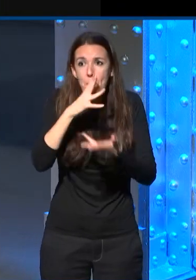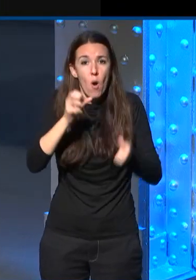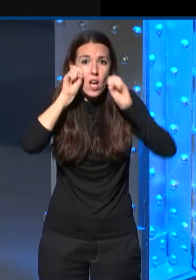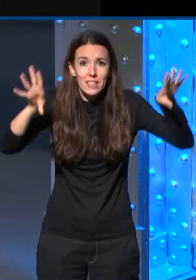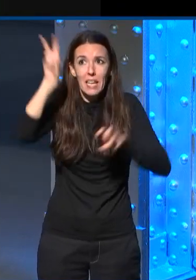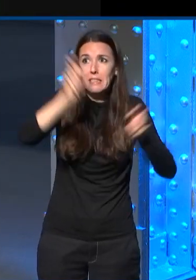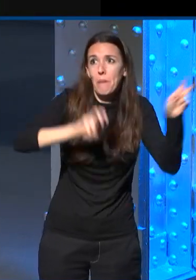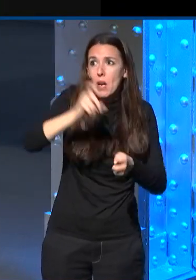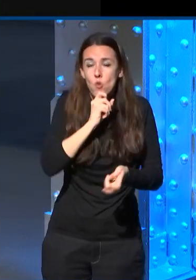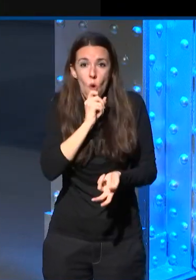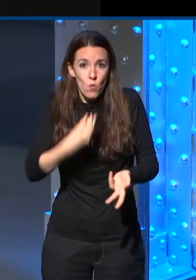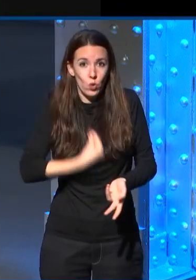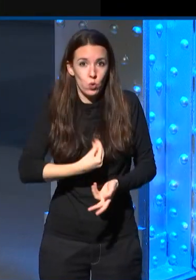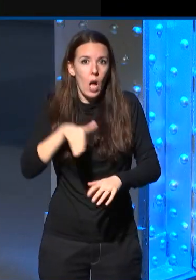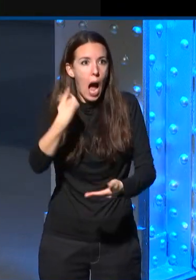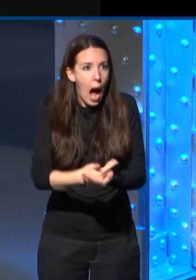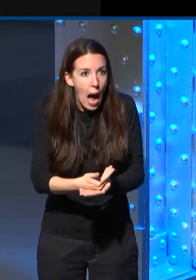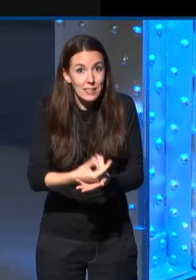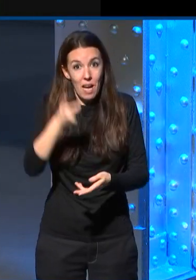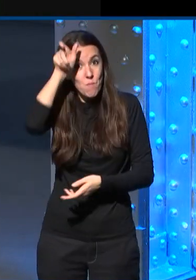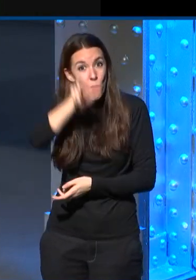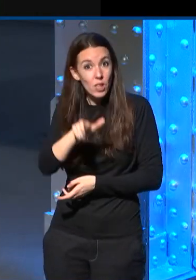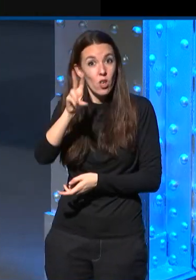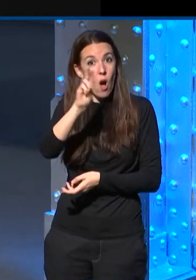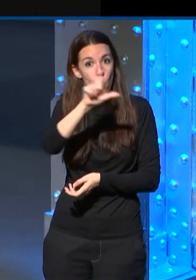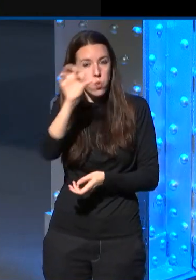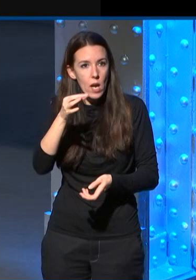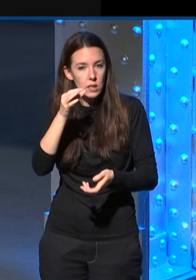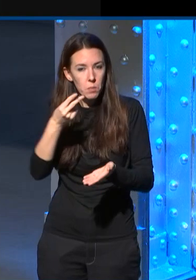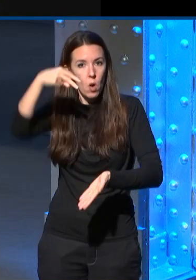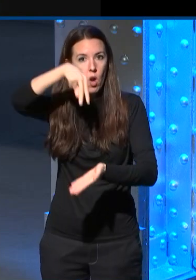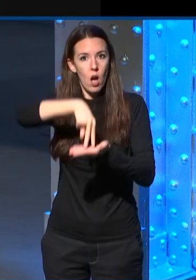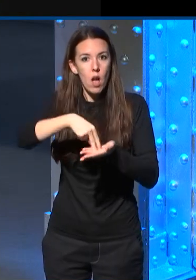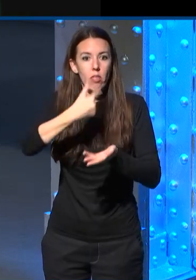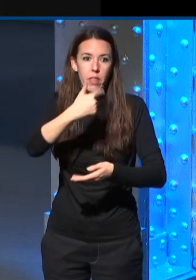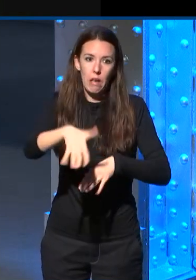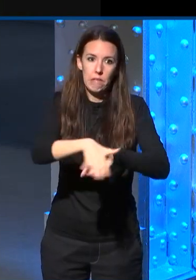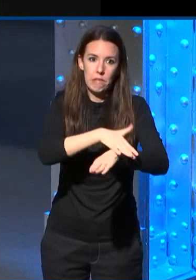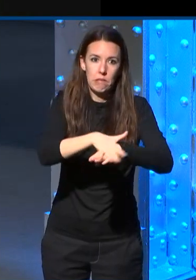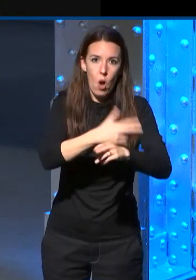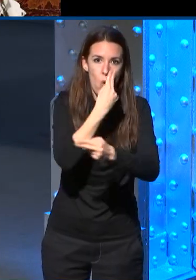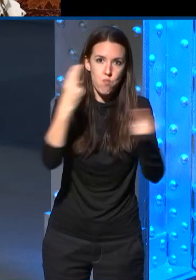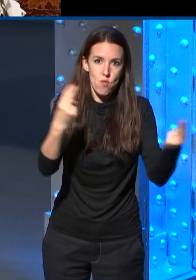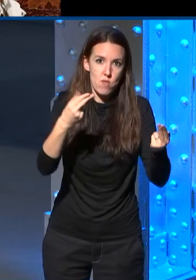los extraterrestres. Hasta el punto de que Orson Welles tuvo que salir a dar explicaciones públicas y a pedir disculpas públicas.